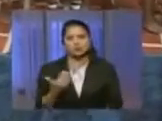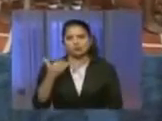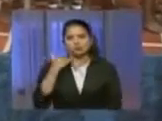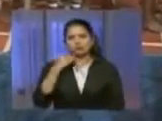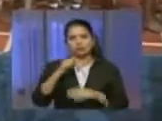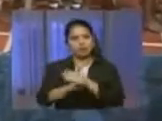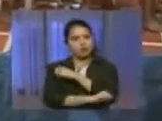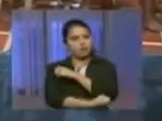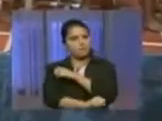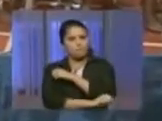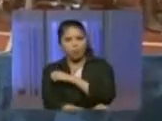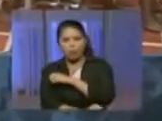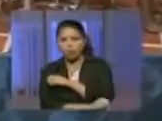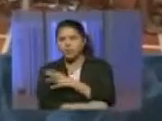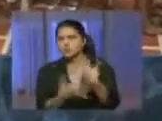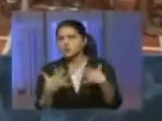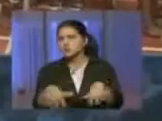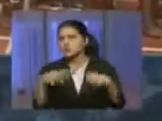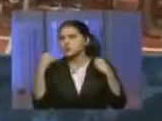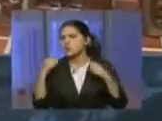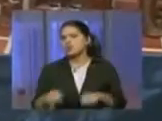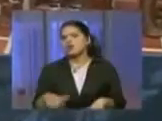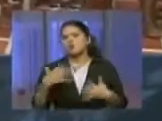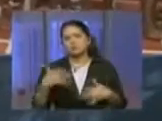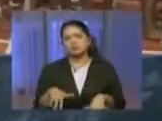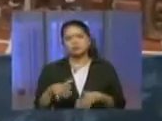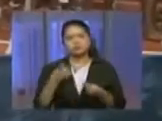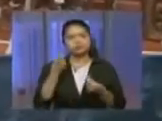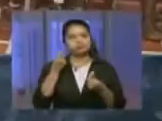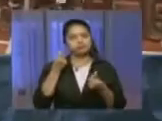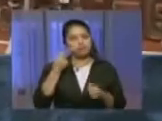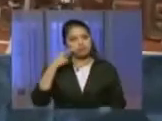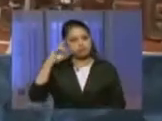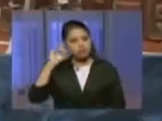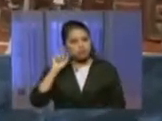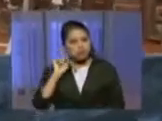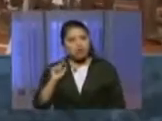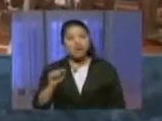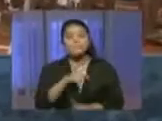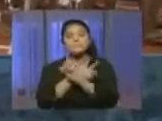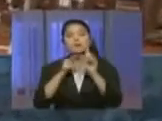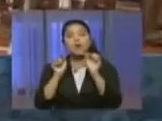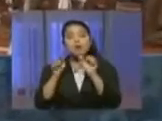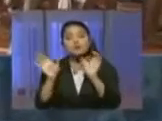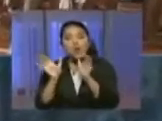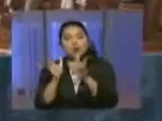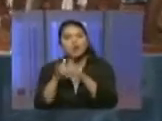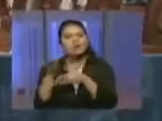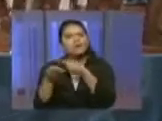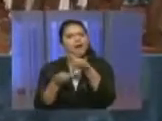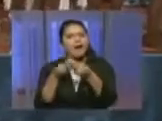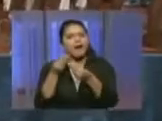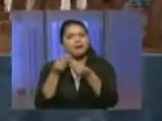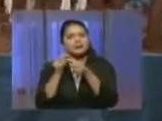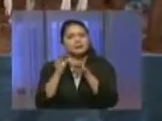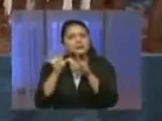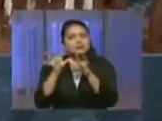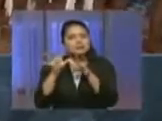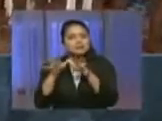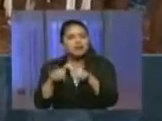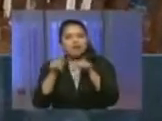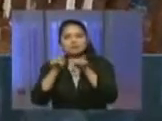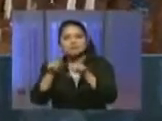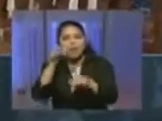fraudulenta muy muy muy perniciosa Y esa mafia lo que hace corromper y dañar al